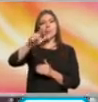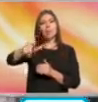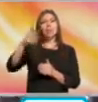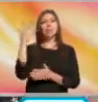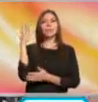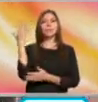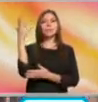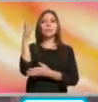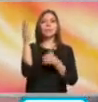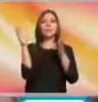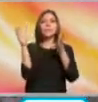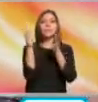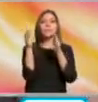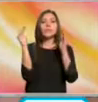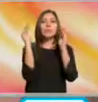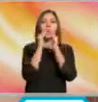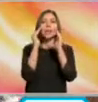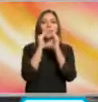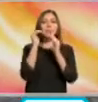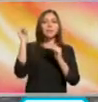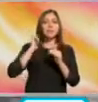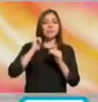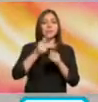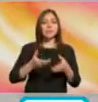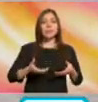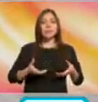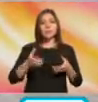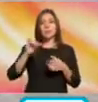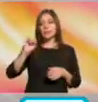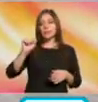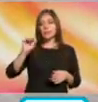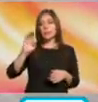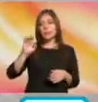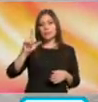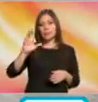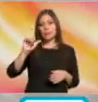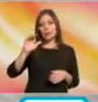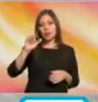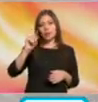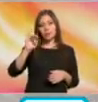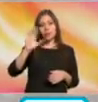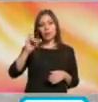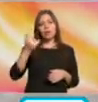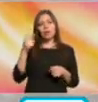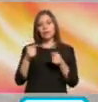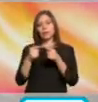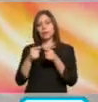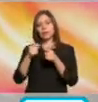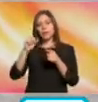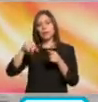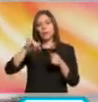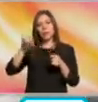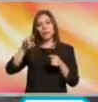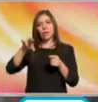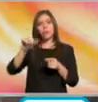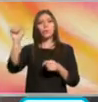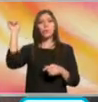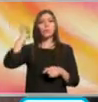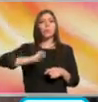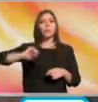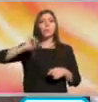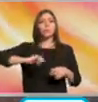casonas. Por ejemplo, aquí en Isabel la Católica y San Jerónimo, la antigua librería Madero, que de